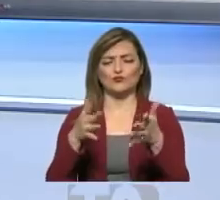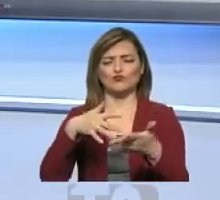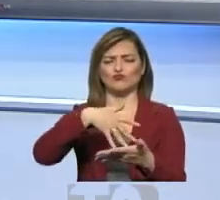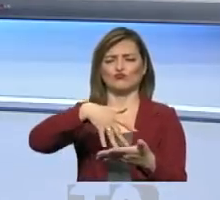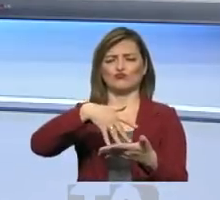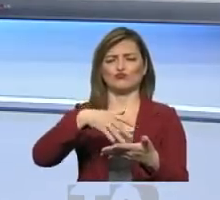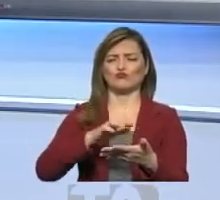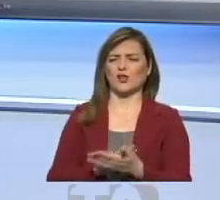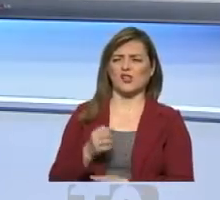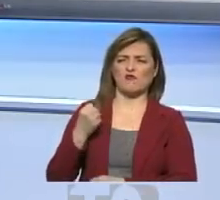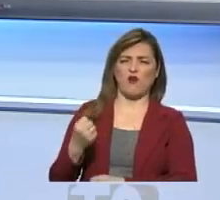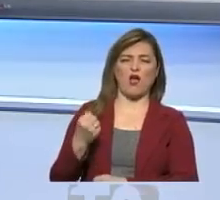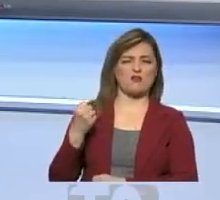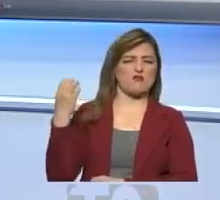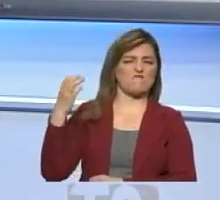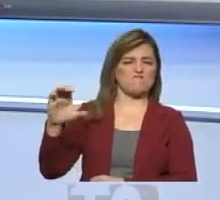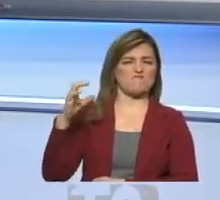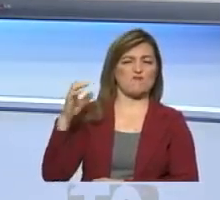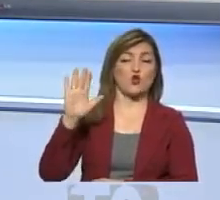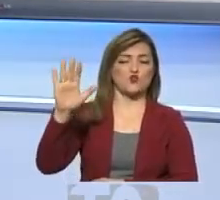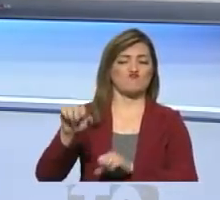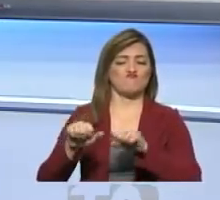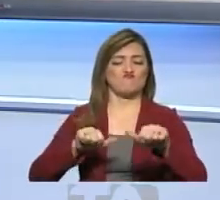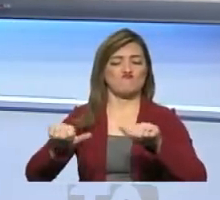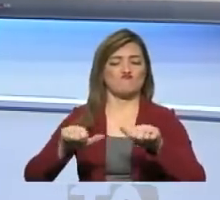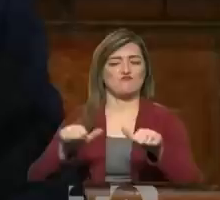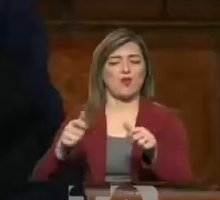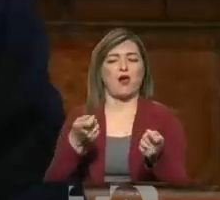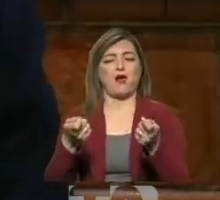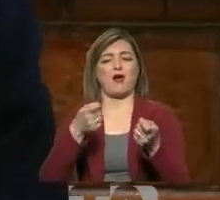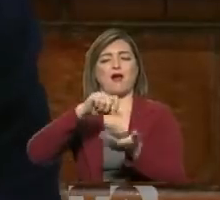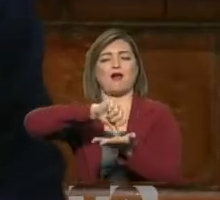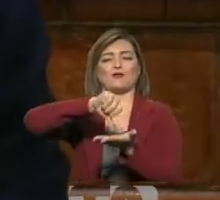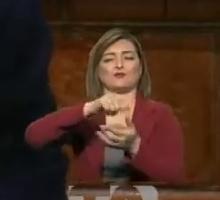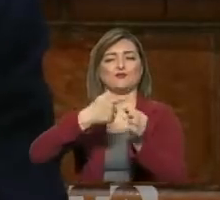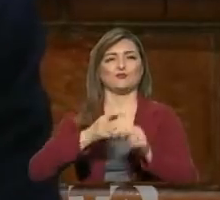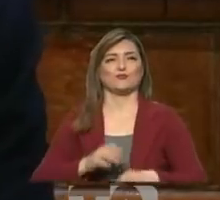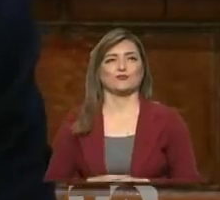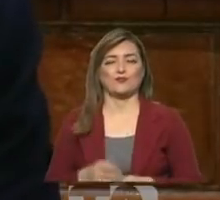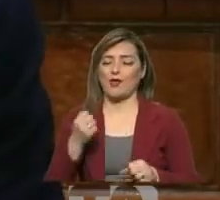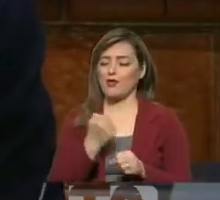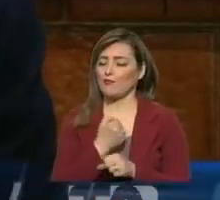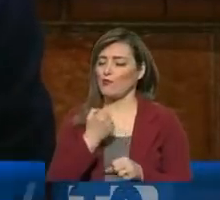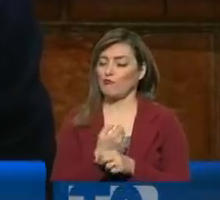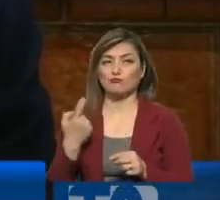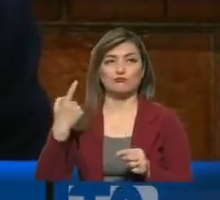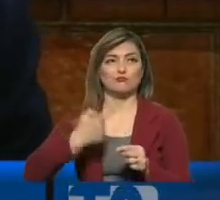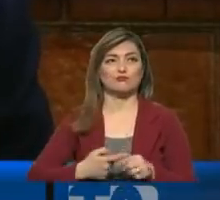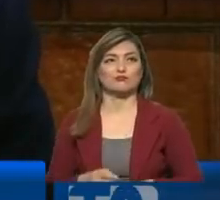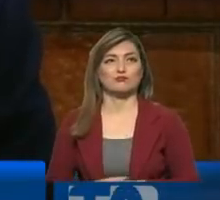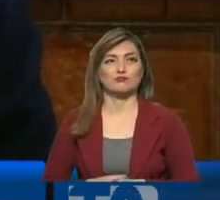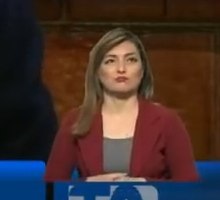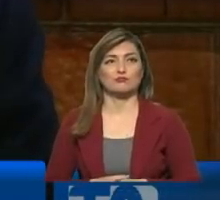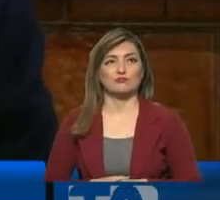cuestionaron en la sesión fuertemente la gestión de Yunda al frente de la ciudad. Vamos a trabajar por Quito